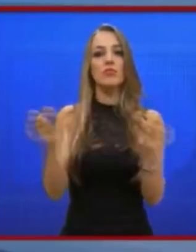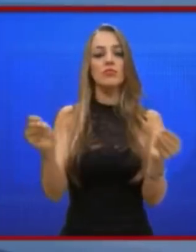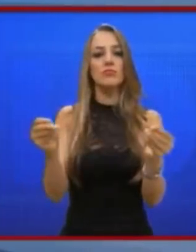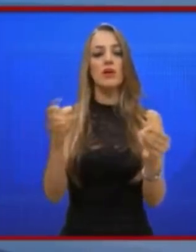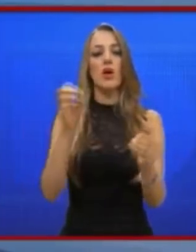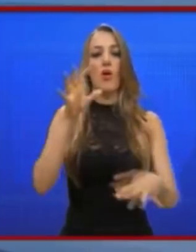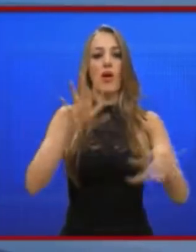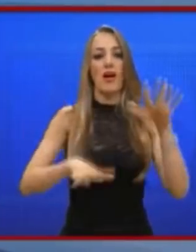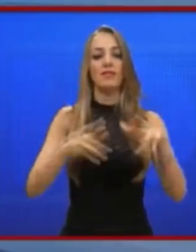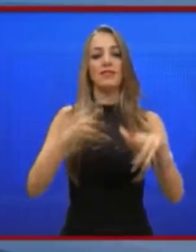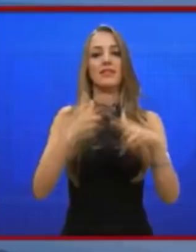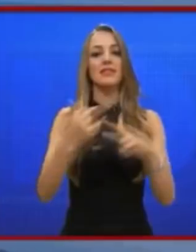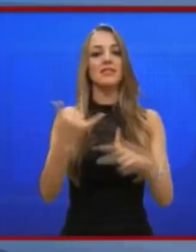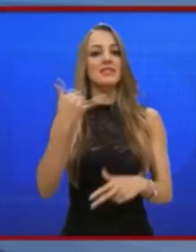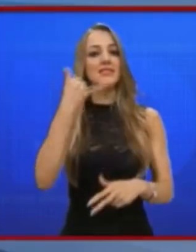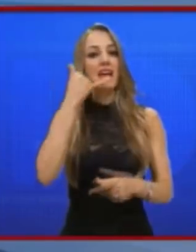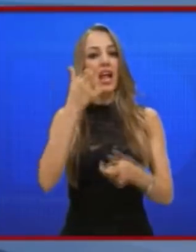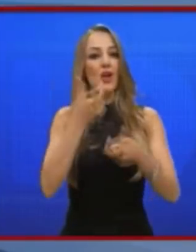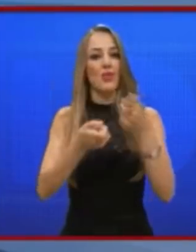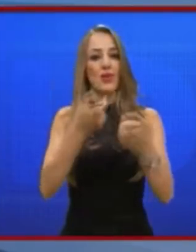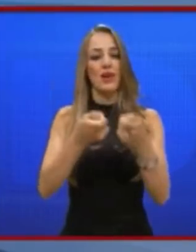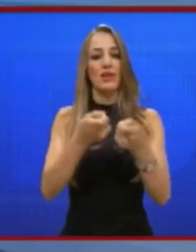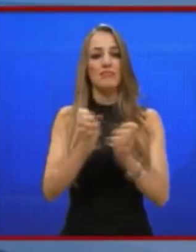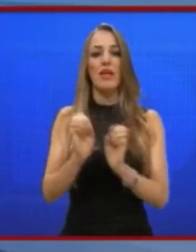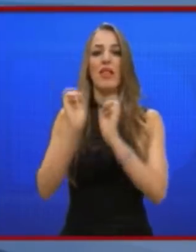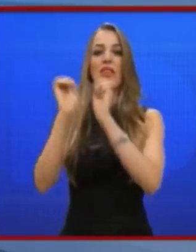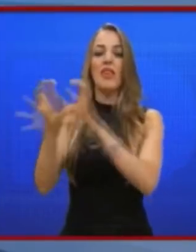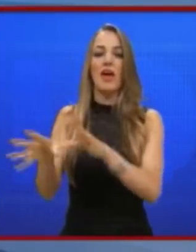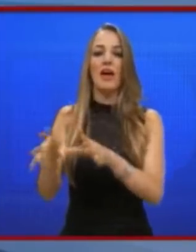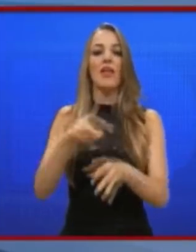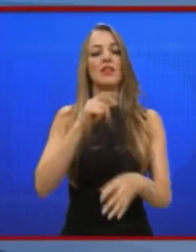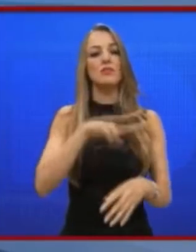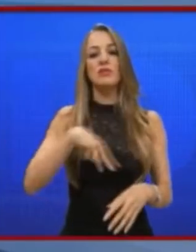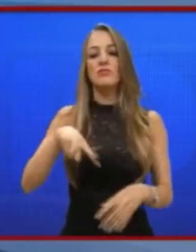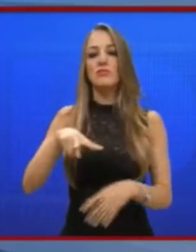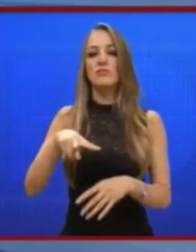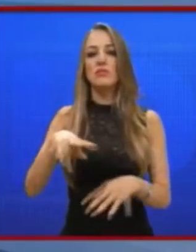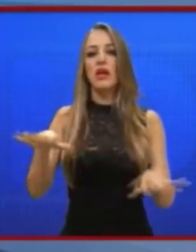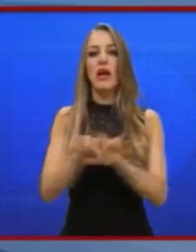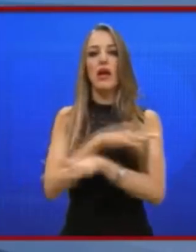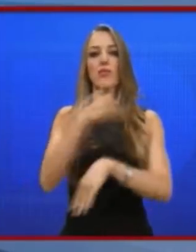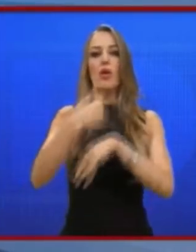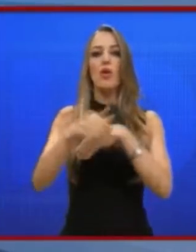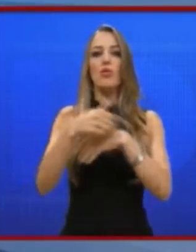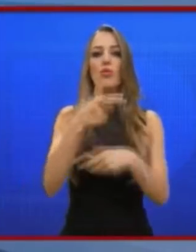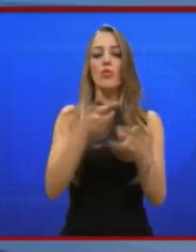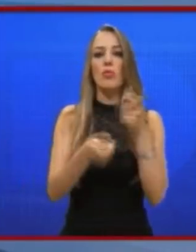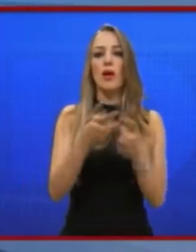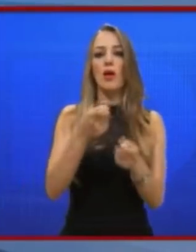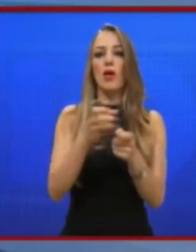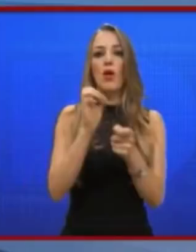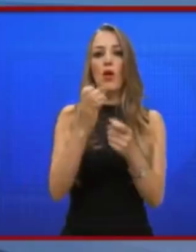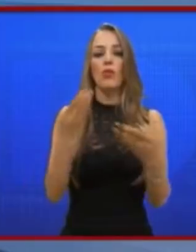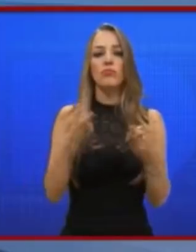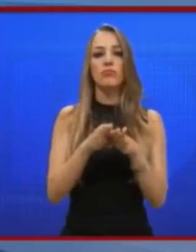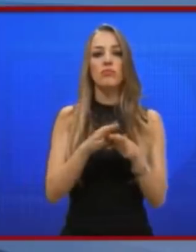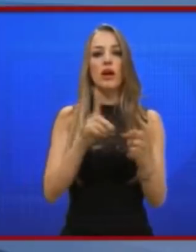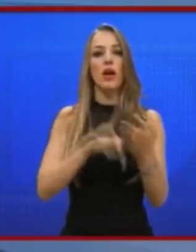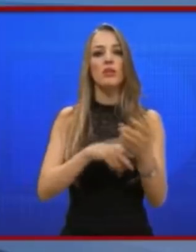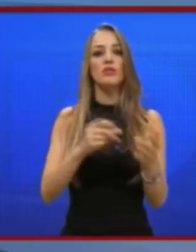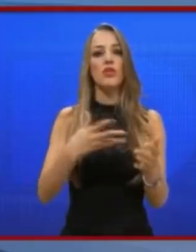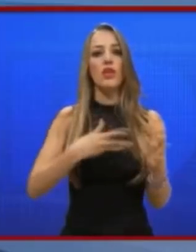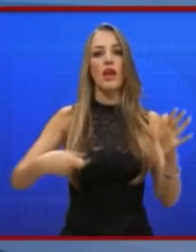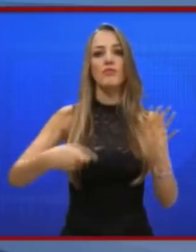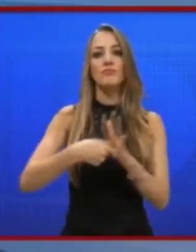tu celular por ahí y al día siguiente le cambiaron la contraseña o te lo encuentras sin batería?